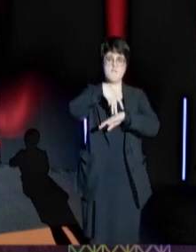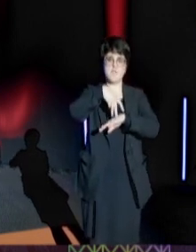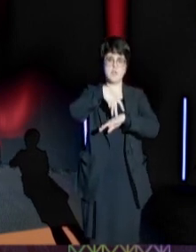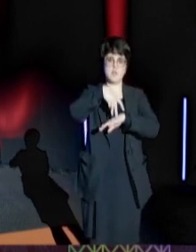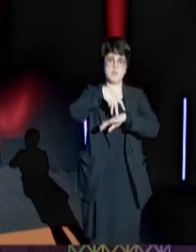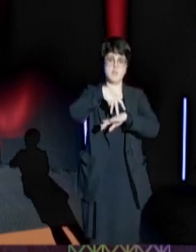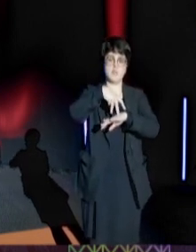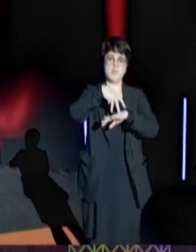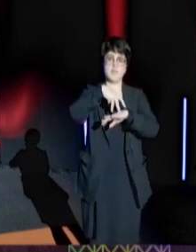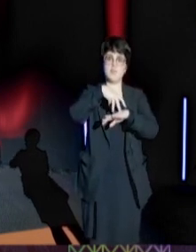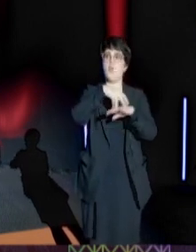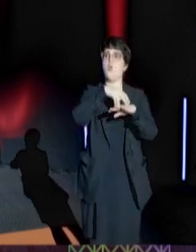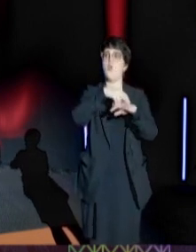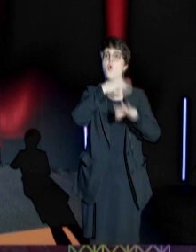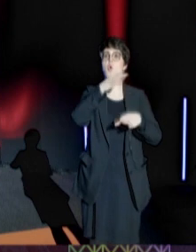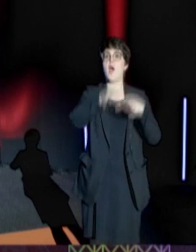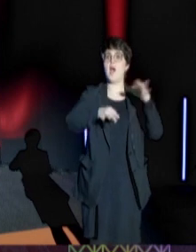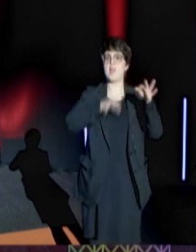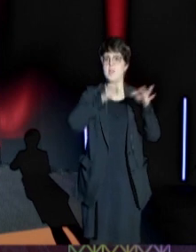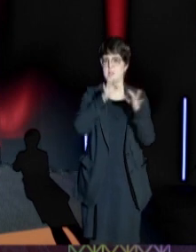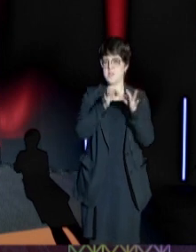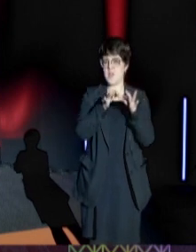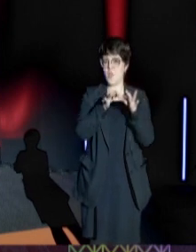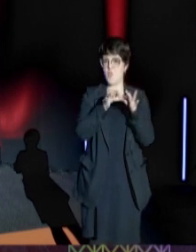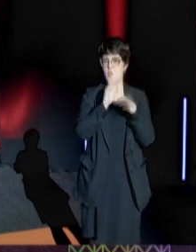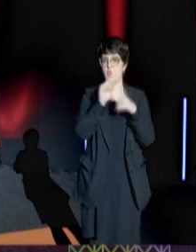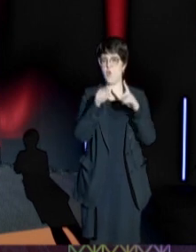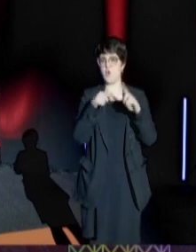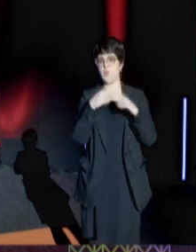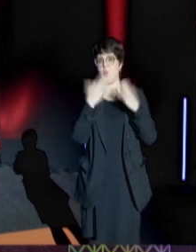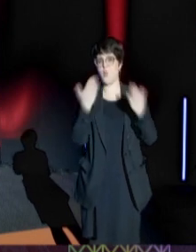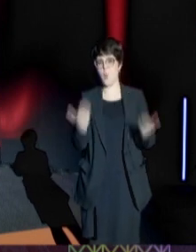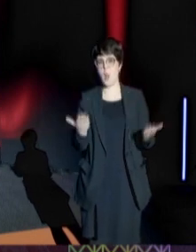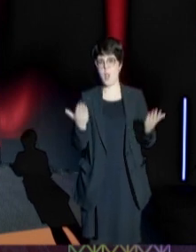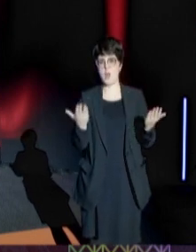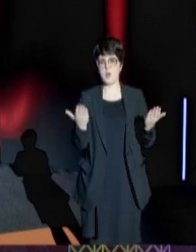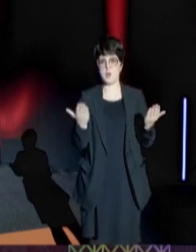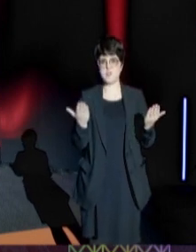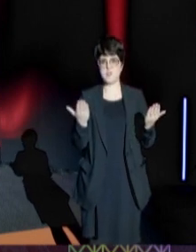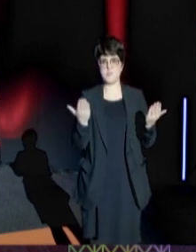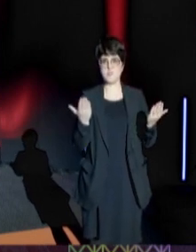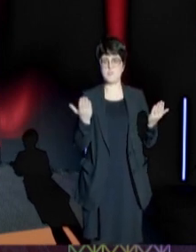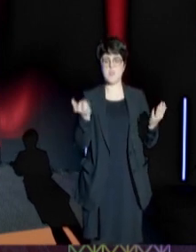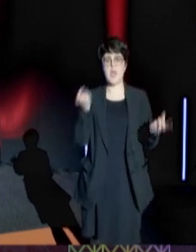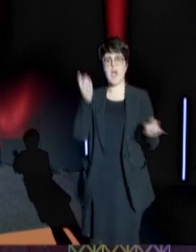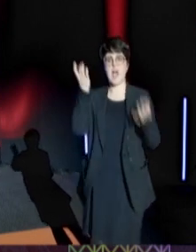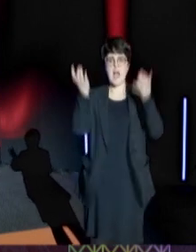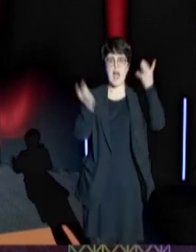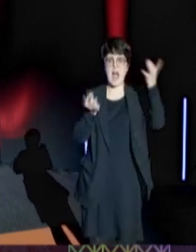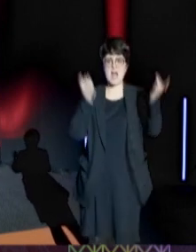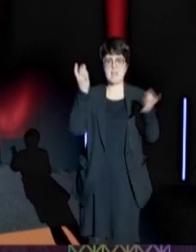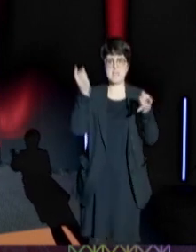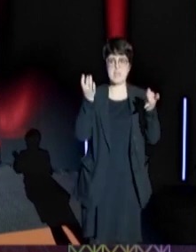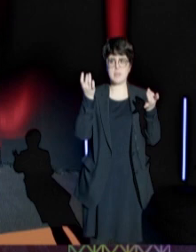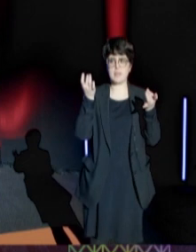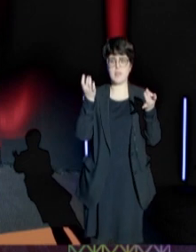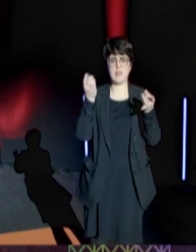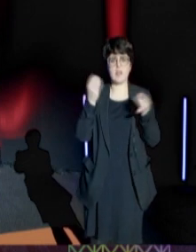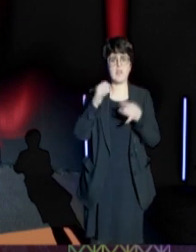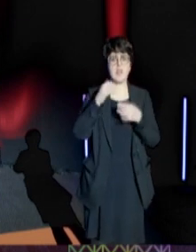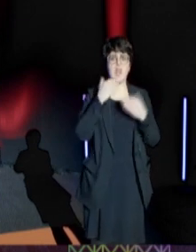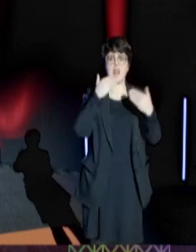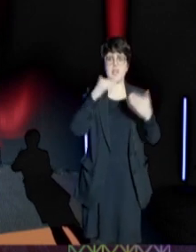ha organizado eh para difundir su actividad y en general lo que se puede hacer con la